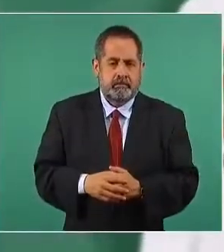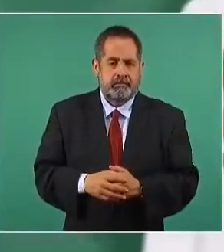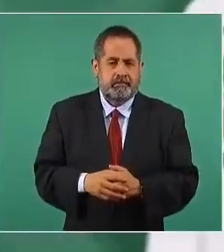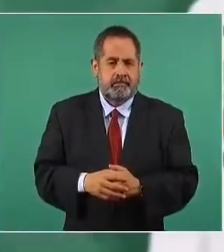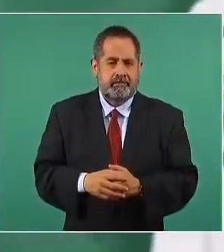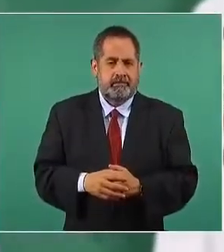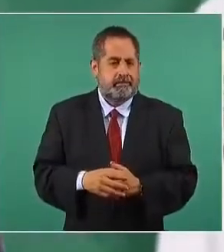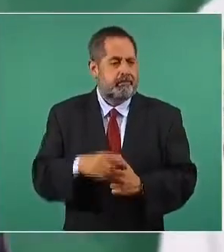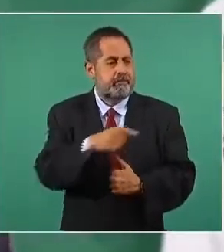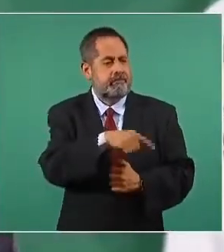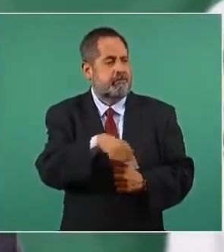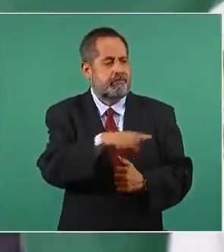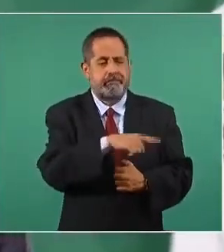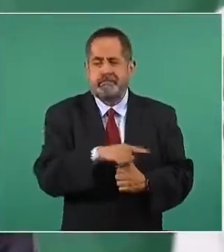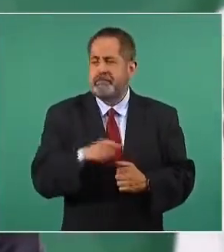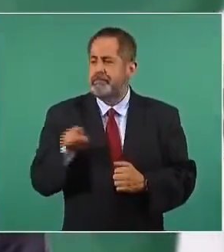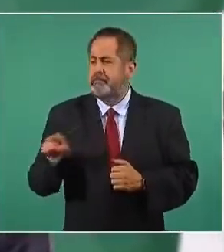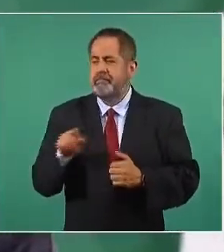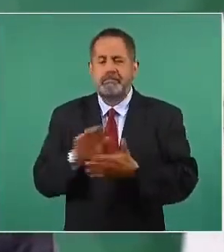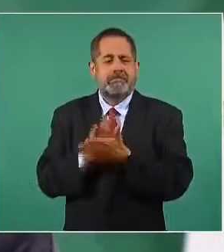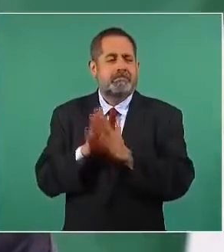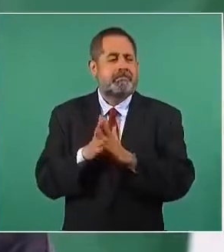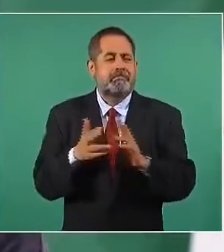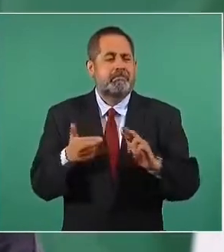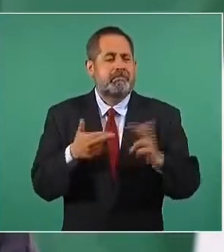las relaciones